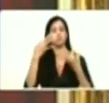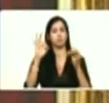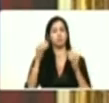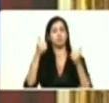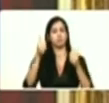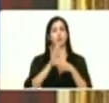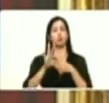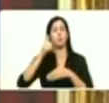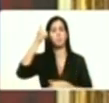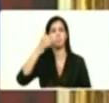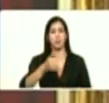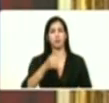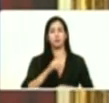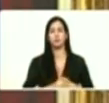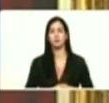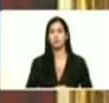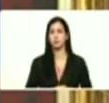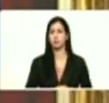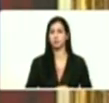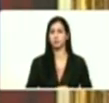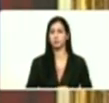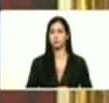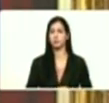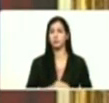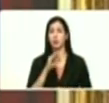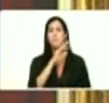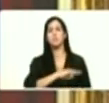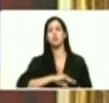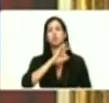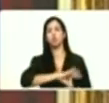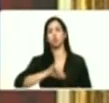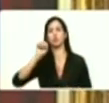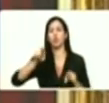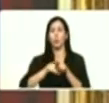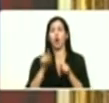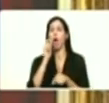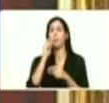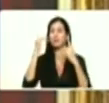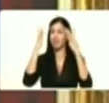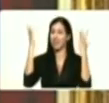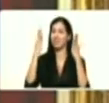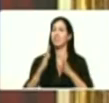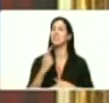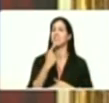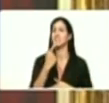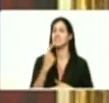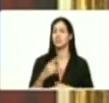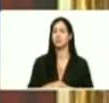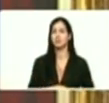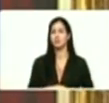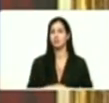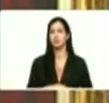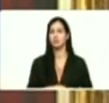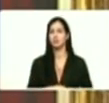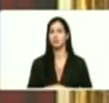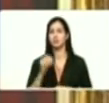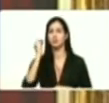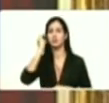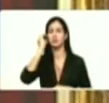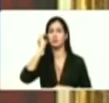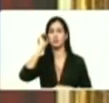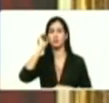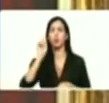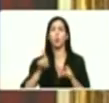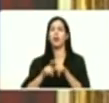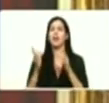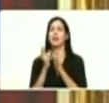misiones del estado de las misiones socialistas como lo llama un gran intelectual que yo llamo nuestro señor Jesucristo